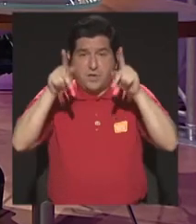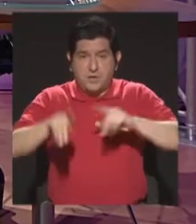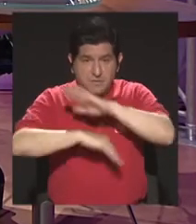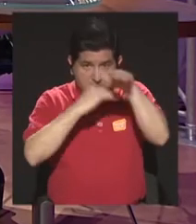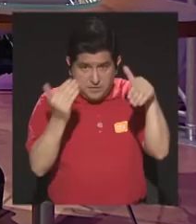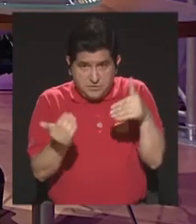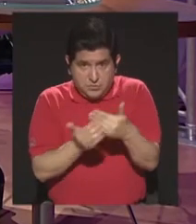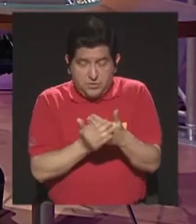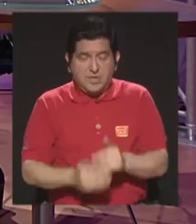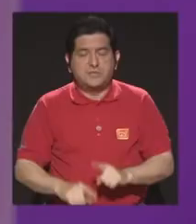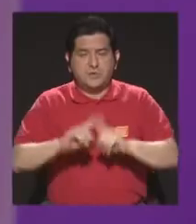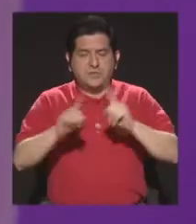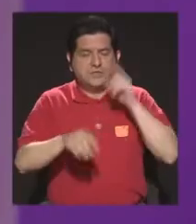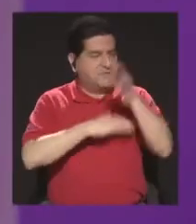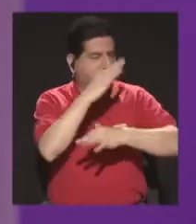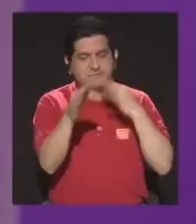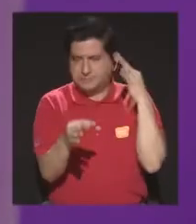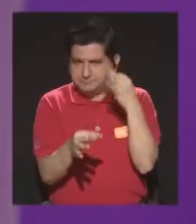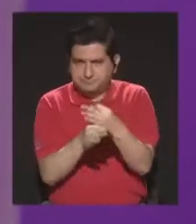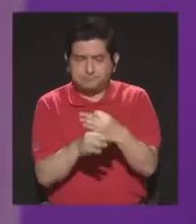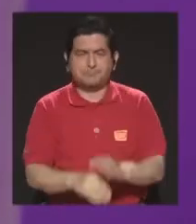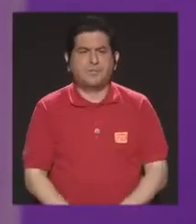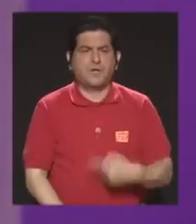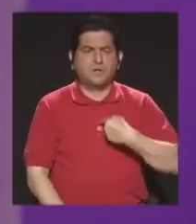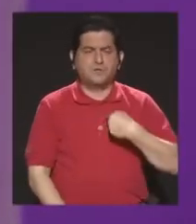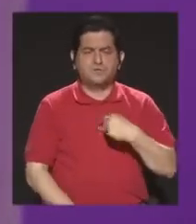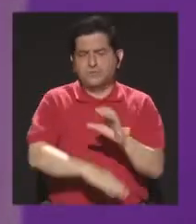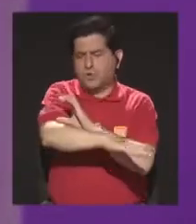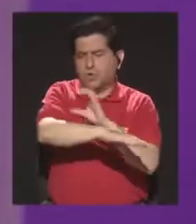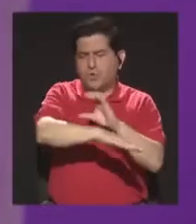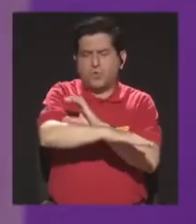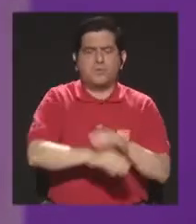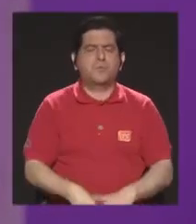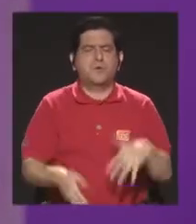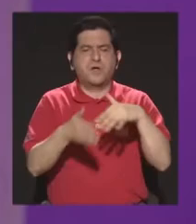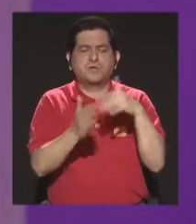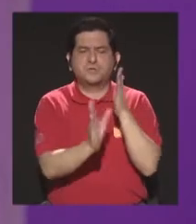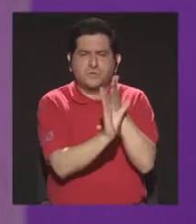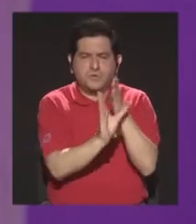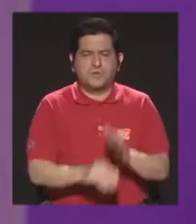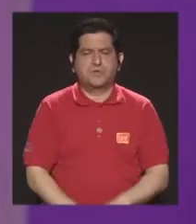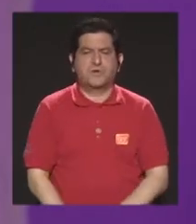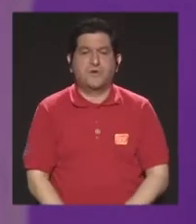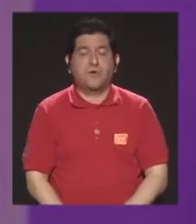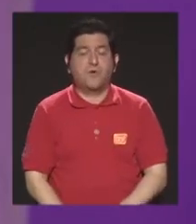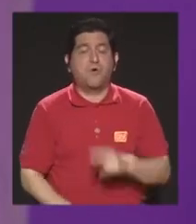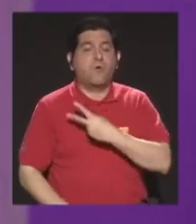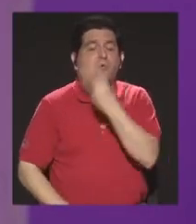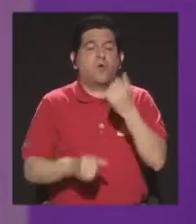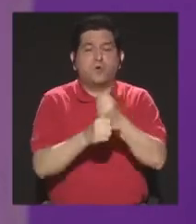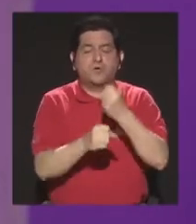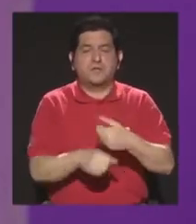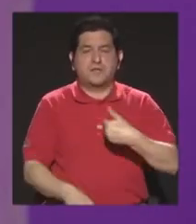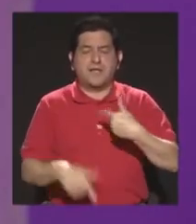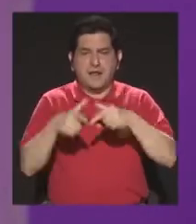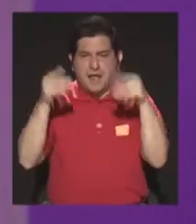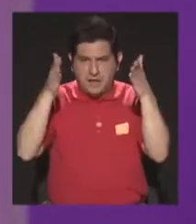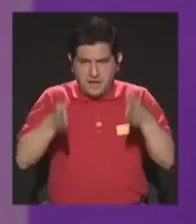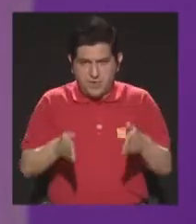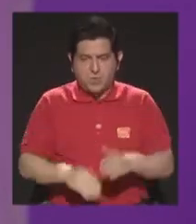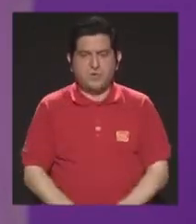todos los trasfondos. Yo soy informática, estudio psicología, las dos hacemos voluntariado. Tenemos